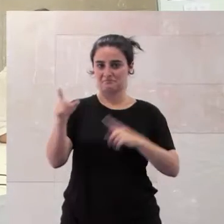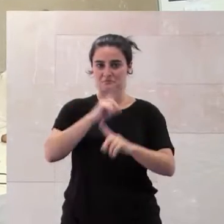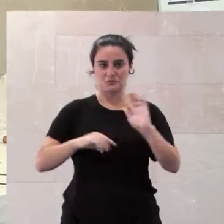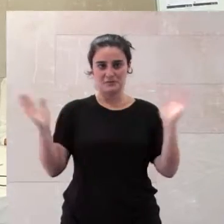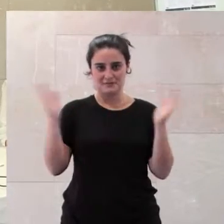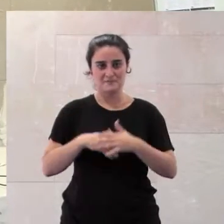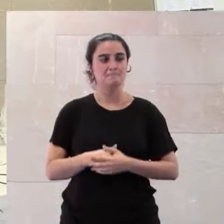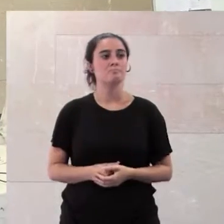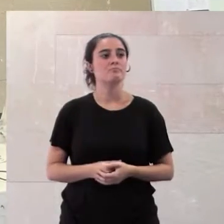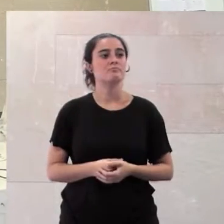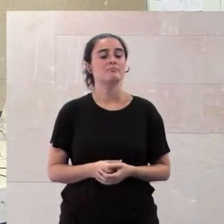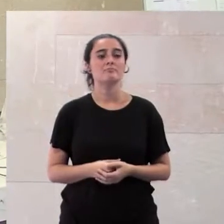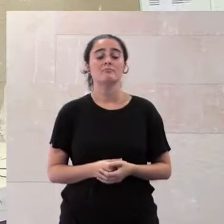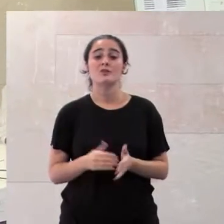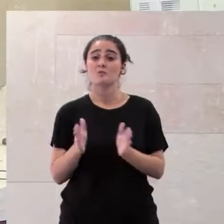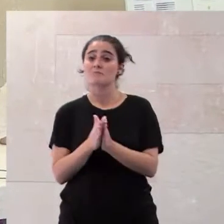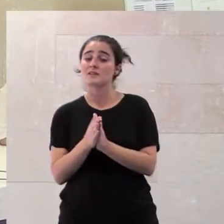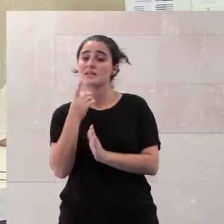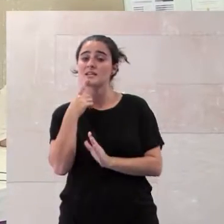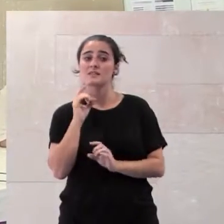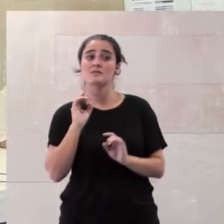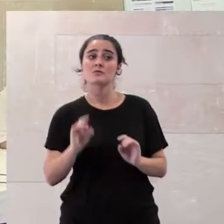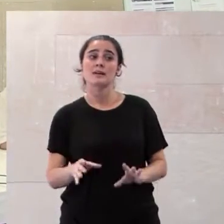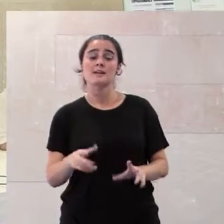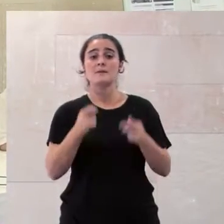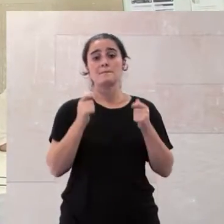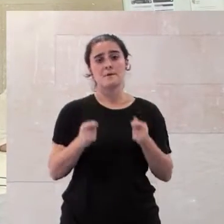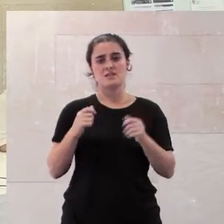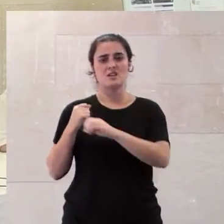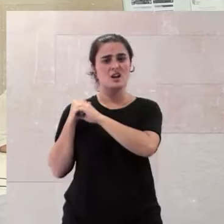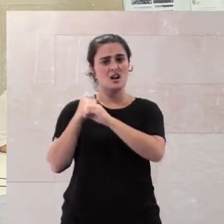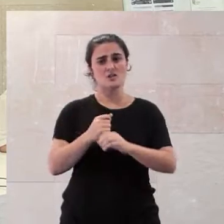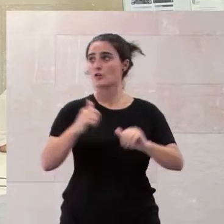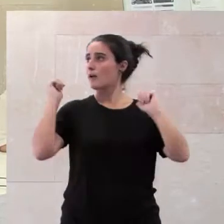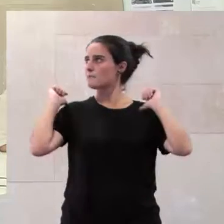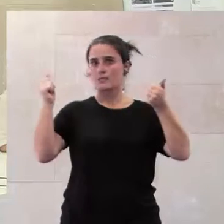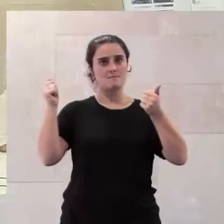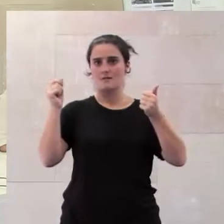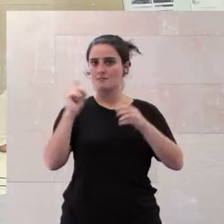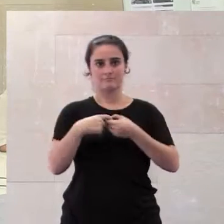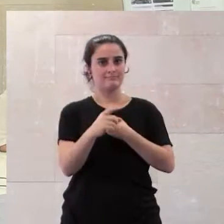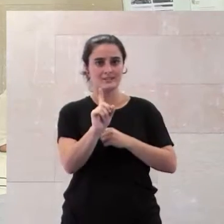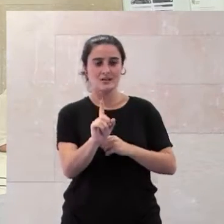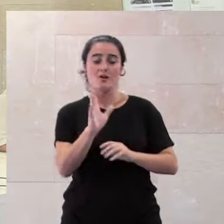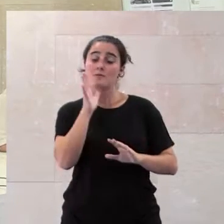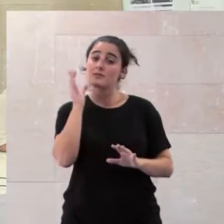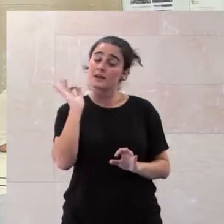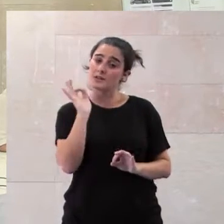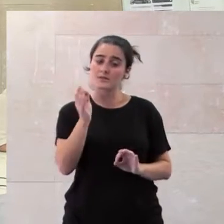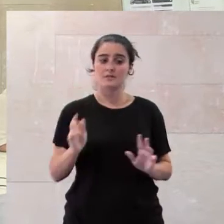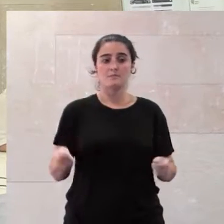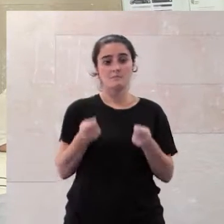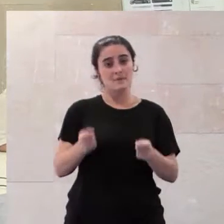decía la compañera también, yo llevo ya unos cuantos años en Basauri, no estoy desde el principio, sí que es verdad que Basauri es la primera escuela que se